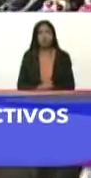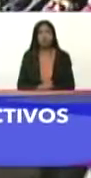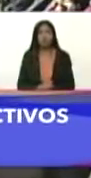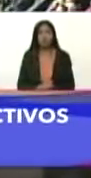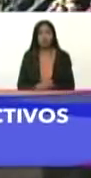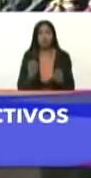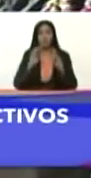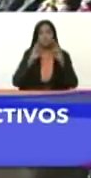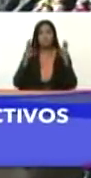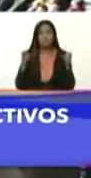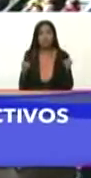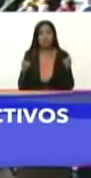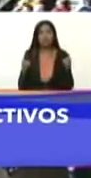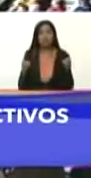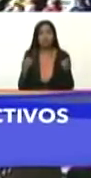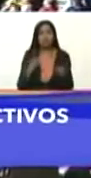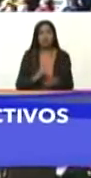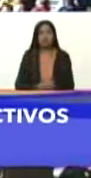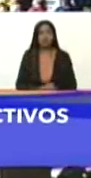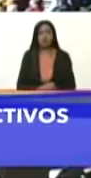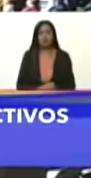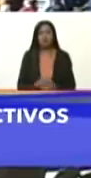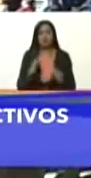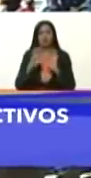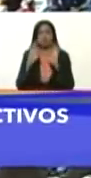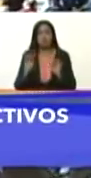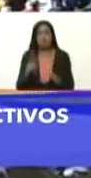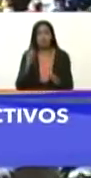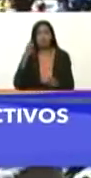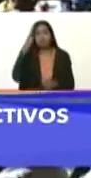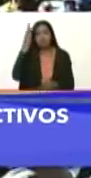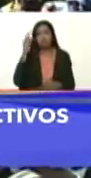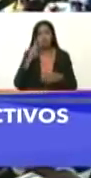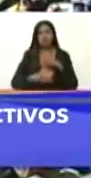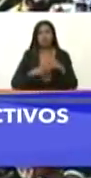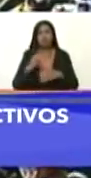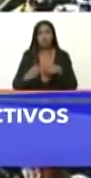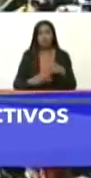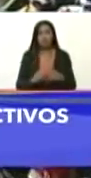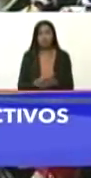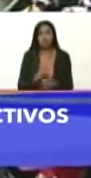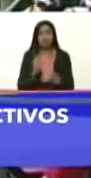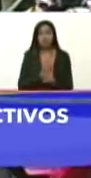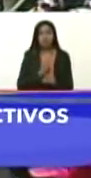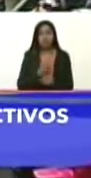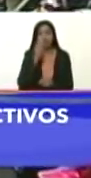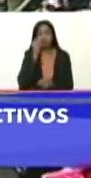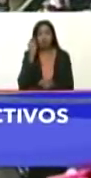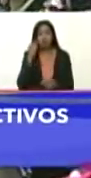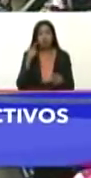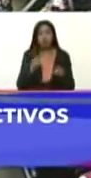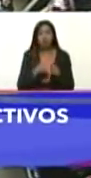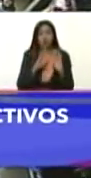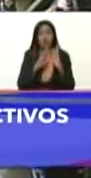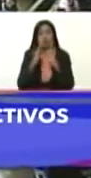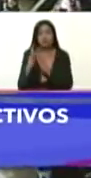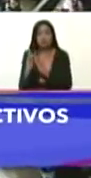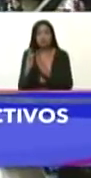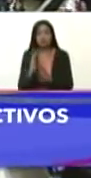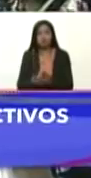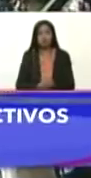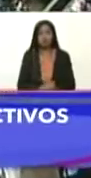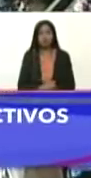gestión empresarial socialista, los consejos productivos de trabajadores y la